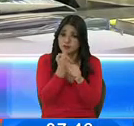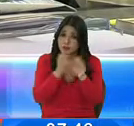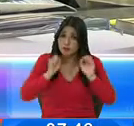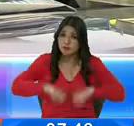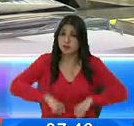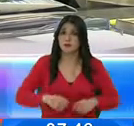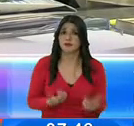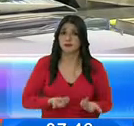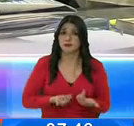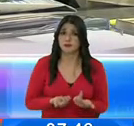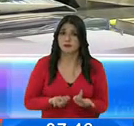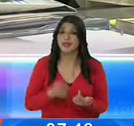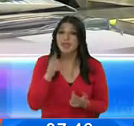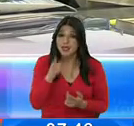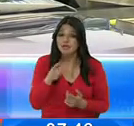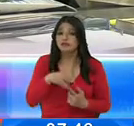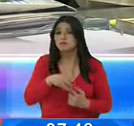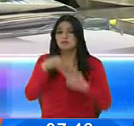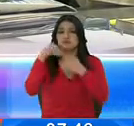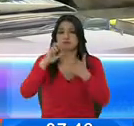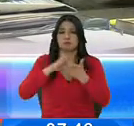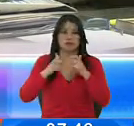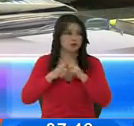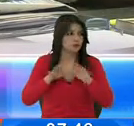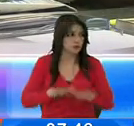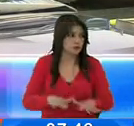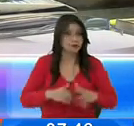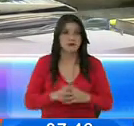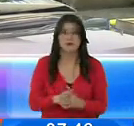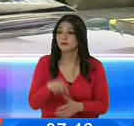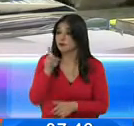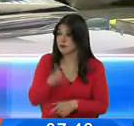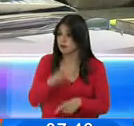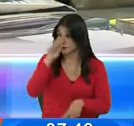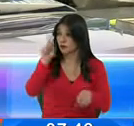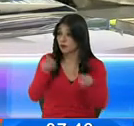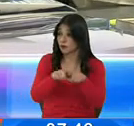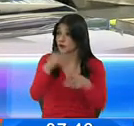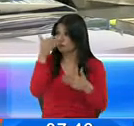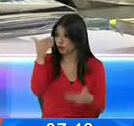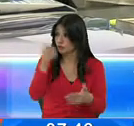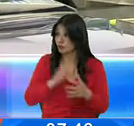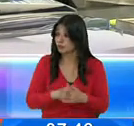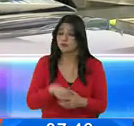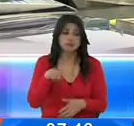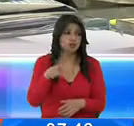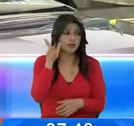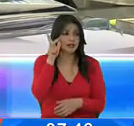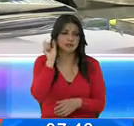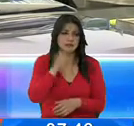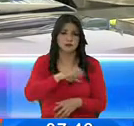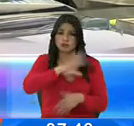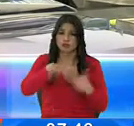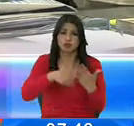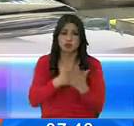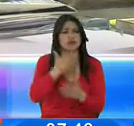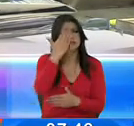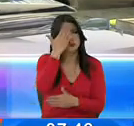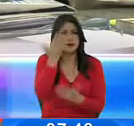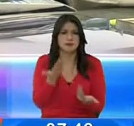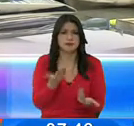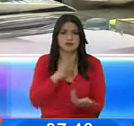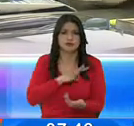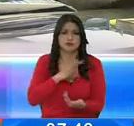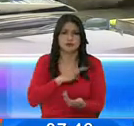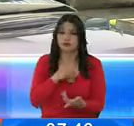y empleo que es el principal problema que tienen ahora se necesitan acuerdos políticos ahora sí yo creo que sí porque todo estamos conscientes como que muchos